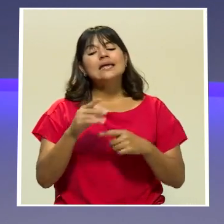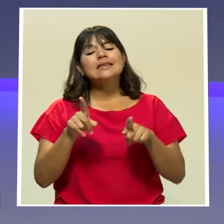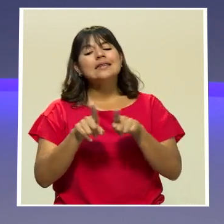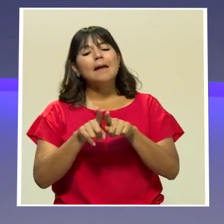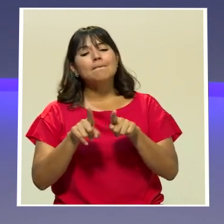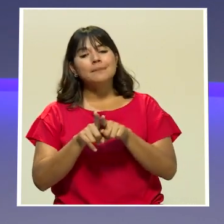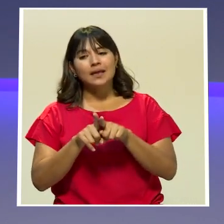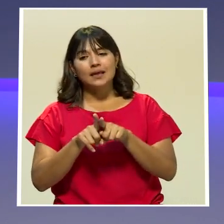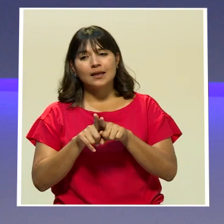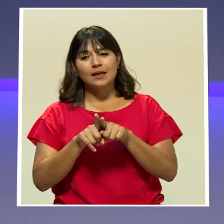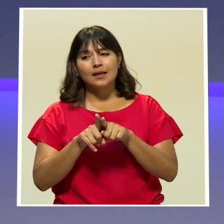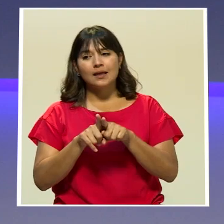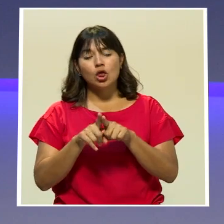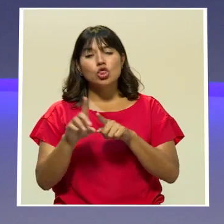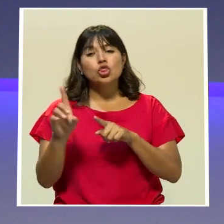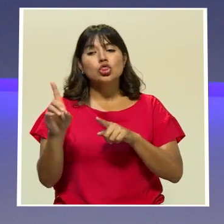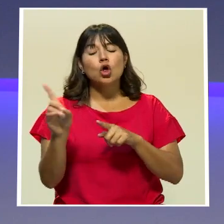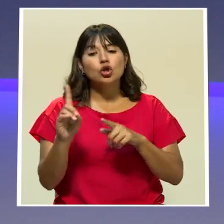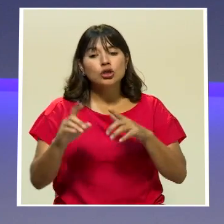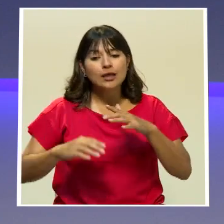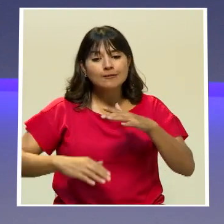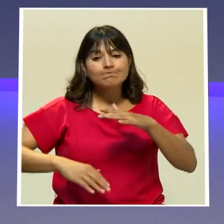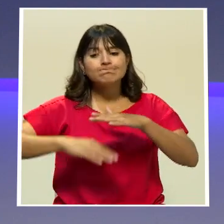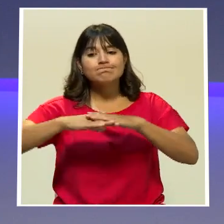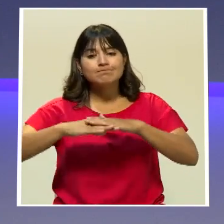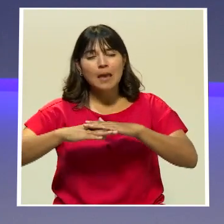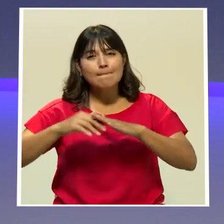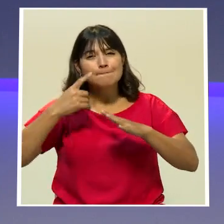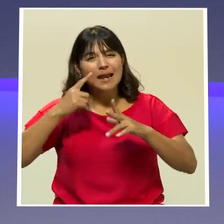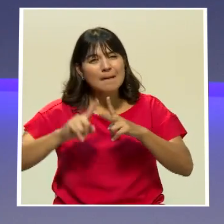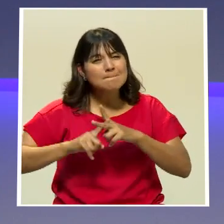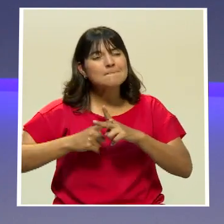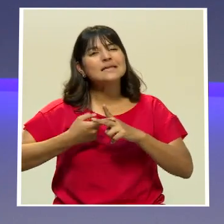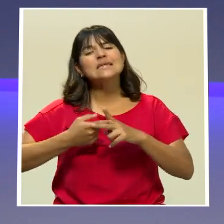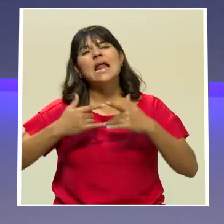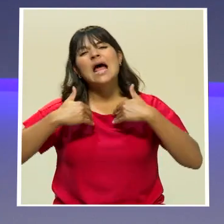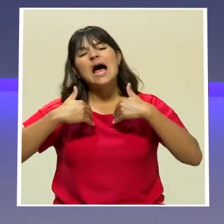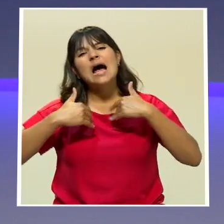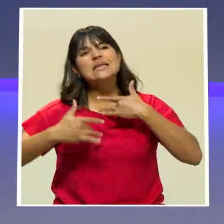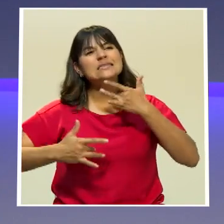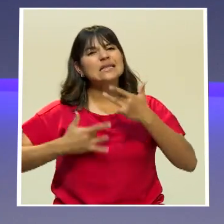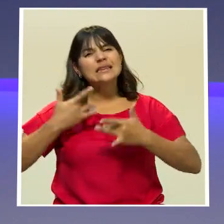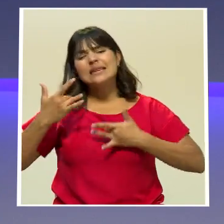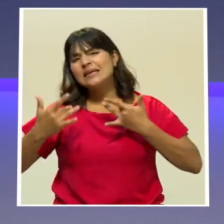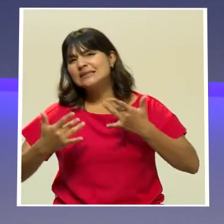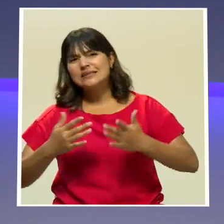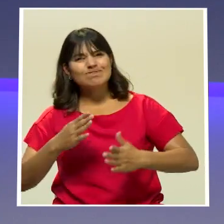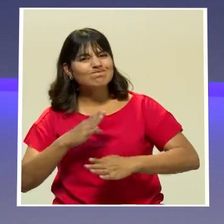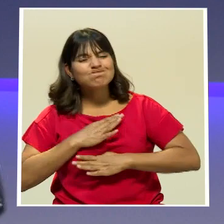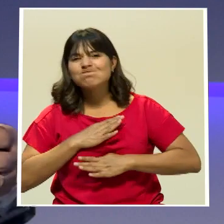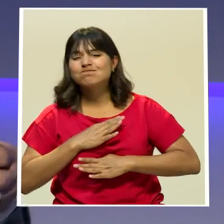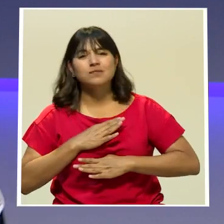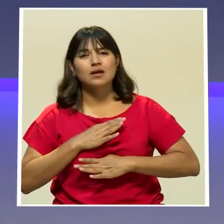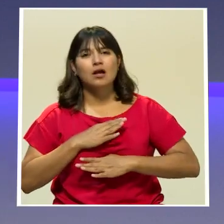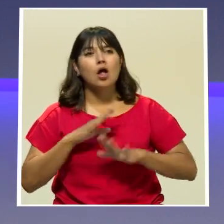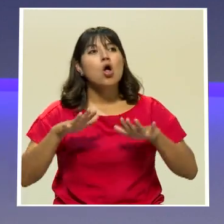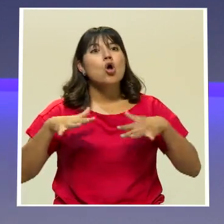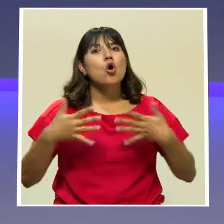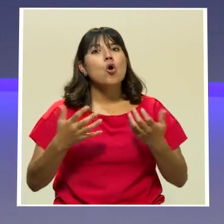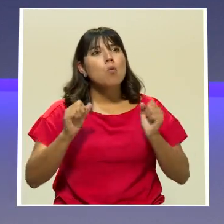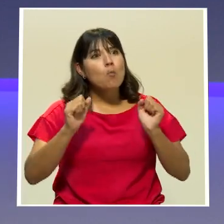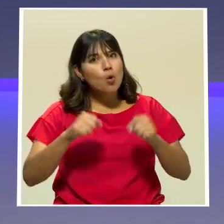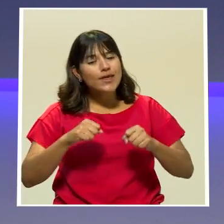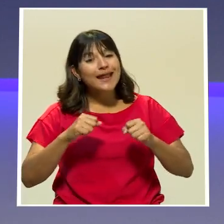para el descontento? ¿Hay un límite para el descontento? Uno puede, ¿cómo expresar ese descontento dentro de un